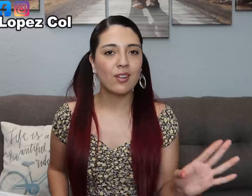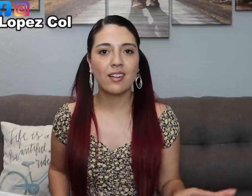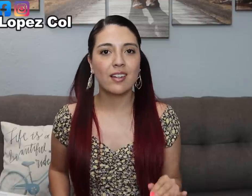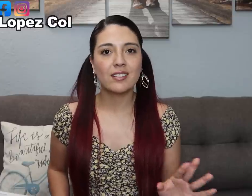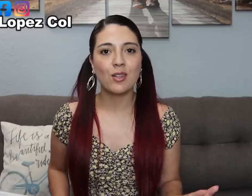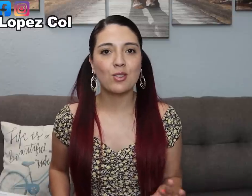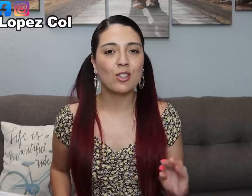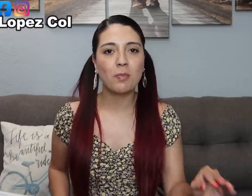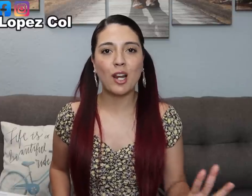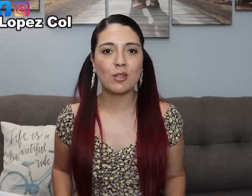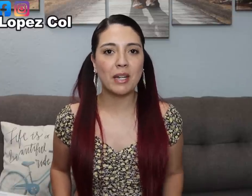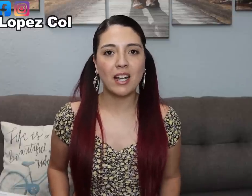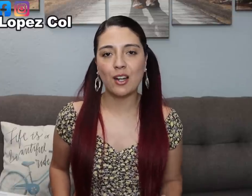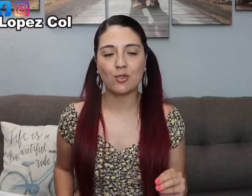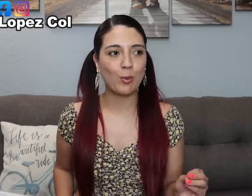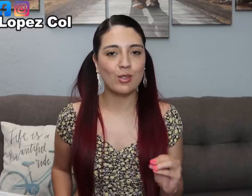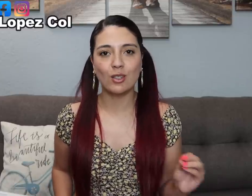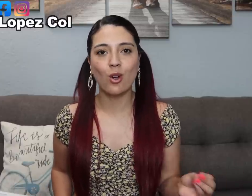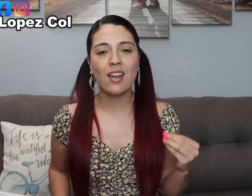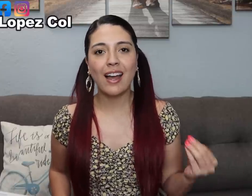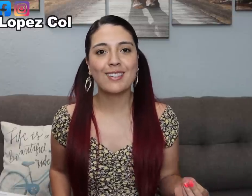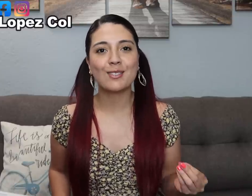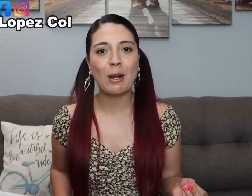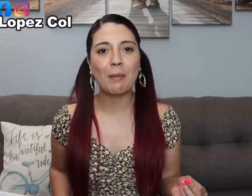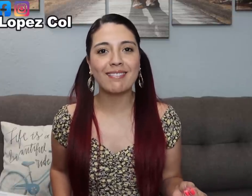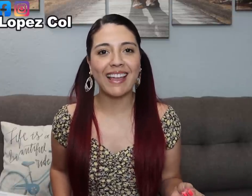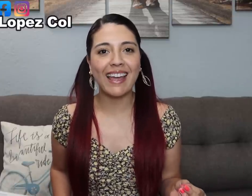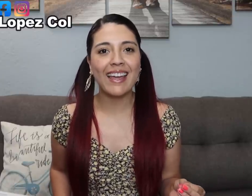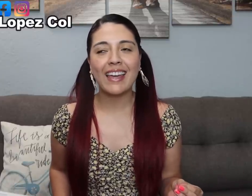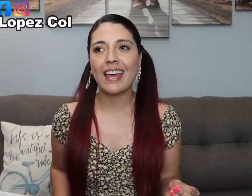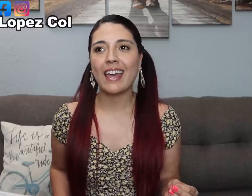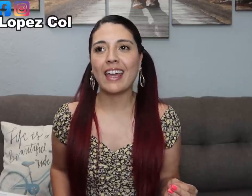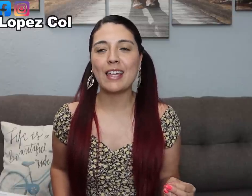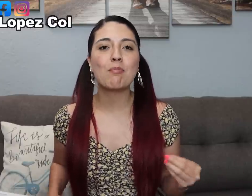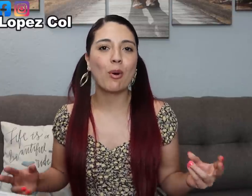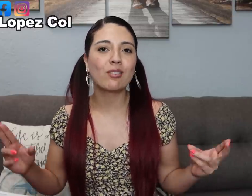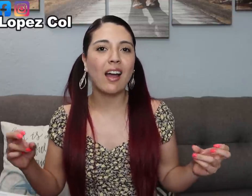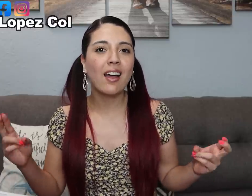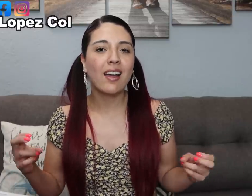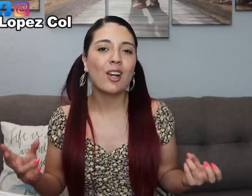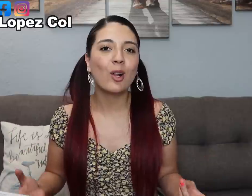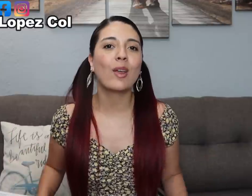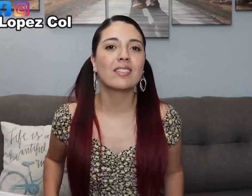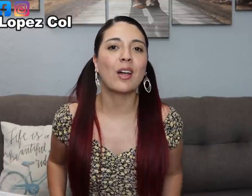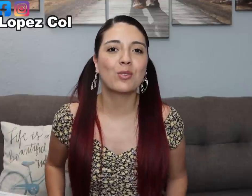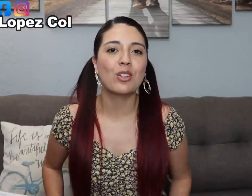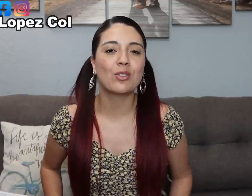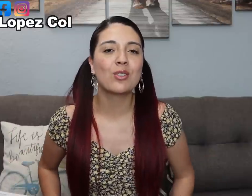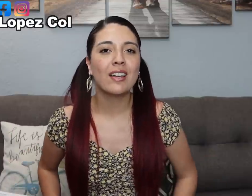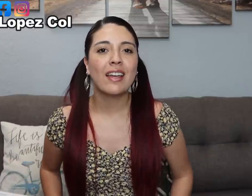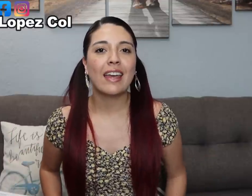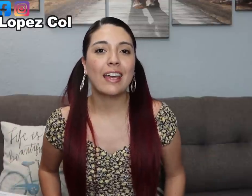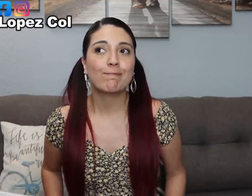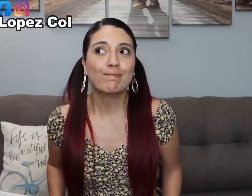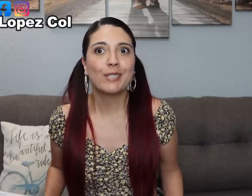¿no? Estados Unidos para los americanos, como diciendo, aquí solamente importa lo de Estados